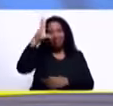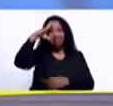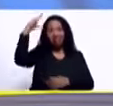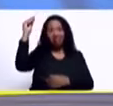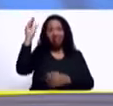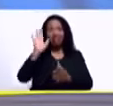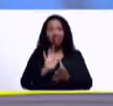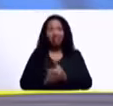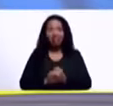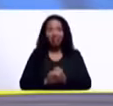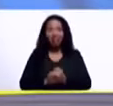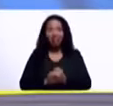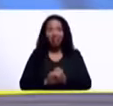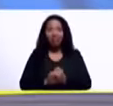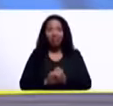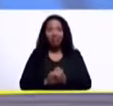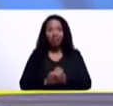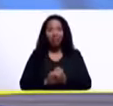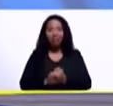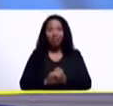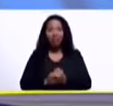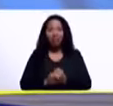dos Santos, a